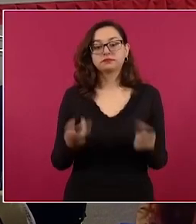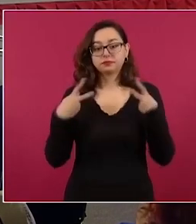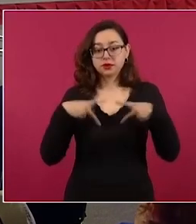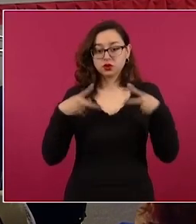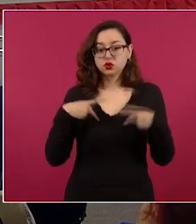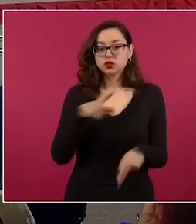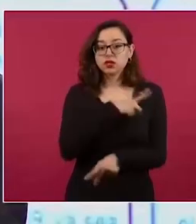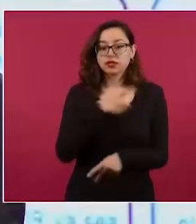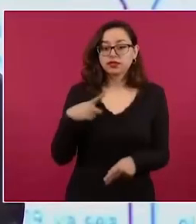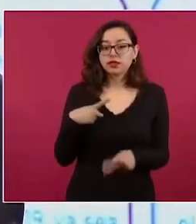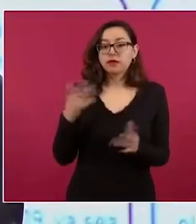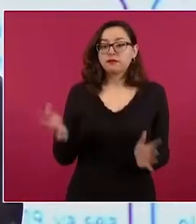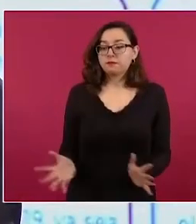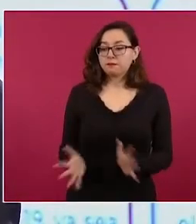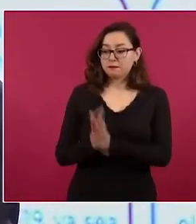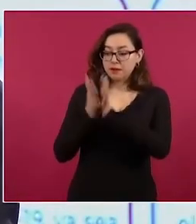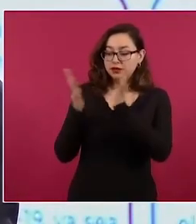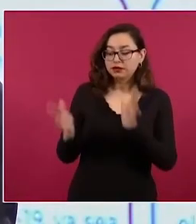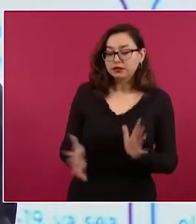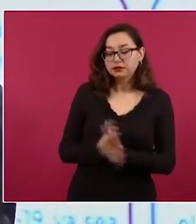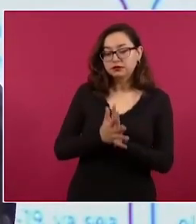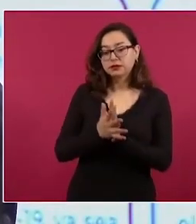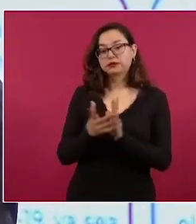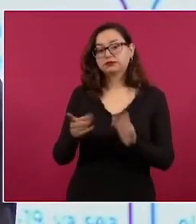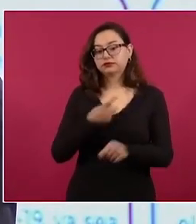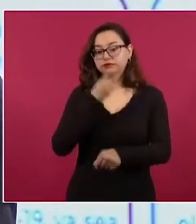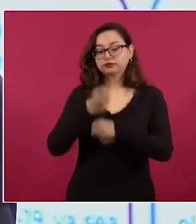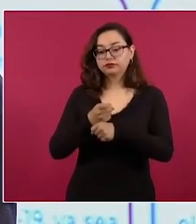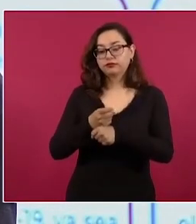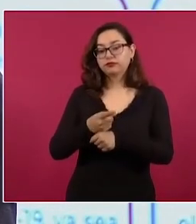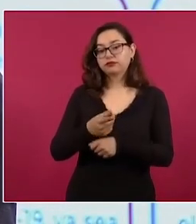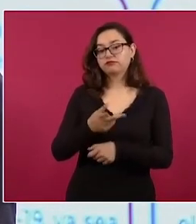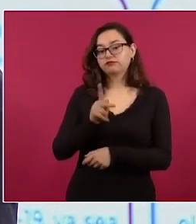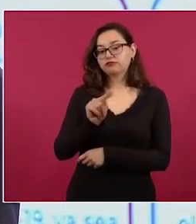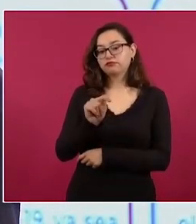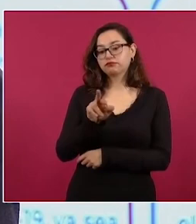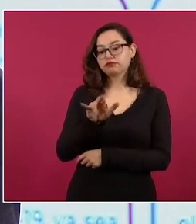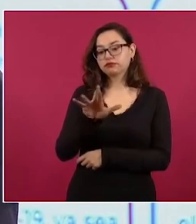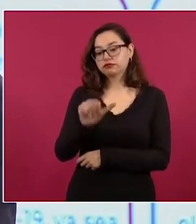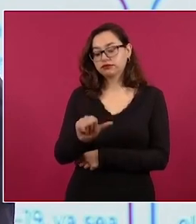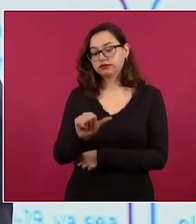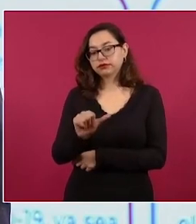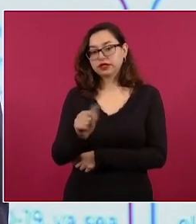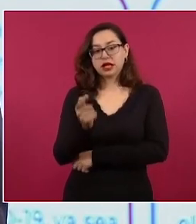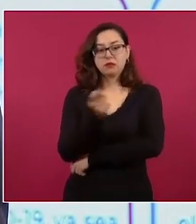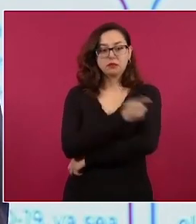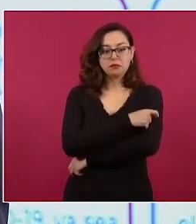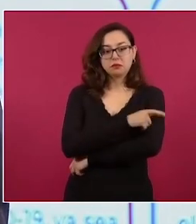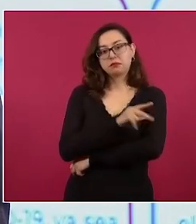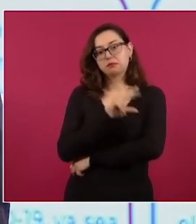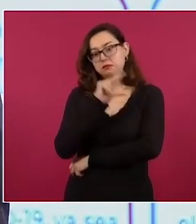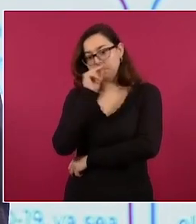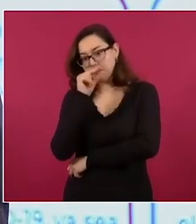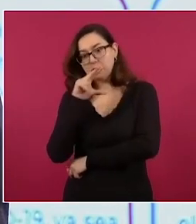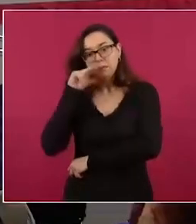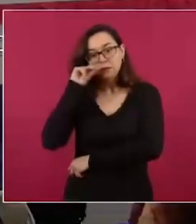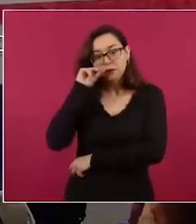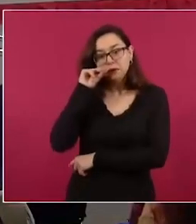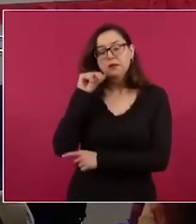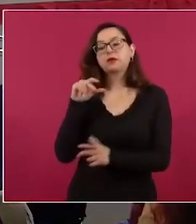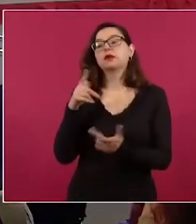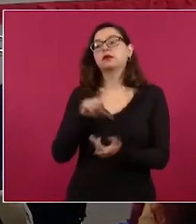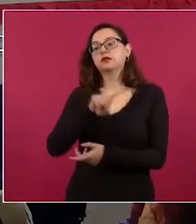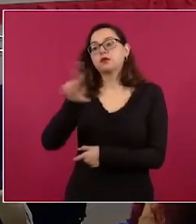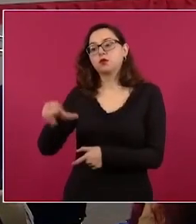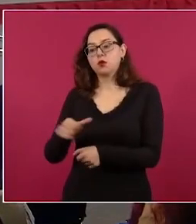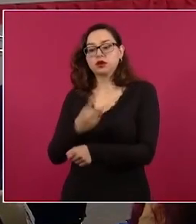ya sea el refuerzo con la vacuna Patria o con la vacuna de control, que es la vacuna que usamos para el conjunto de la